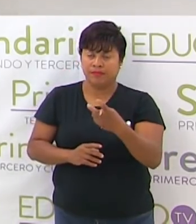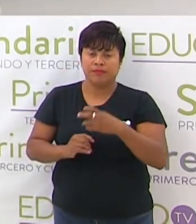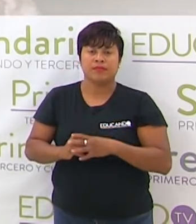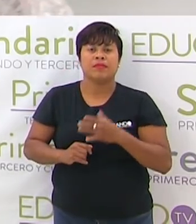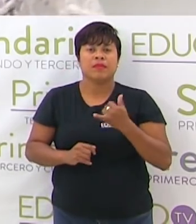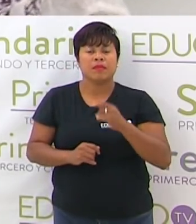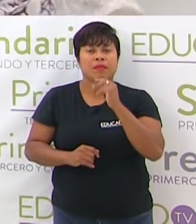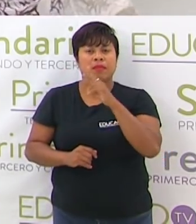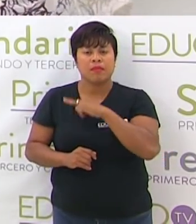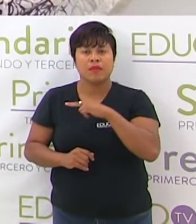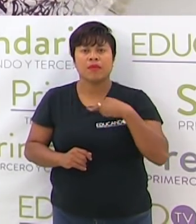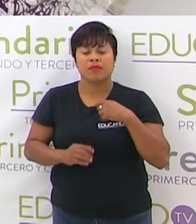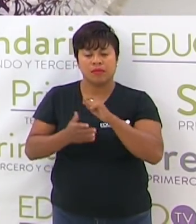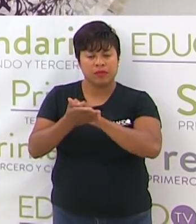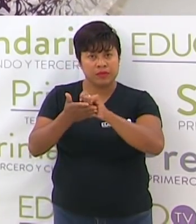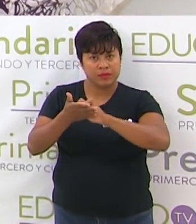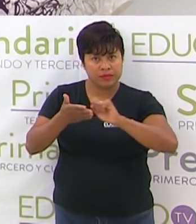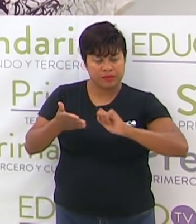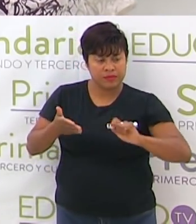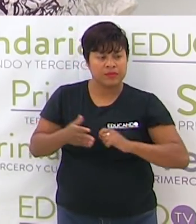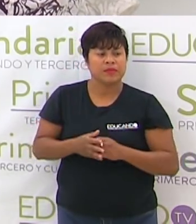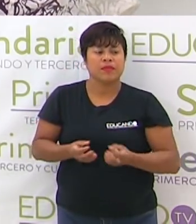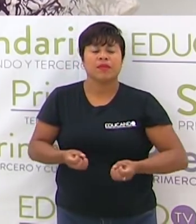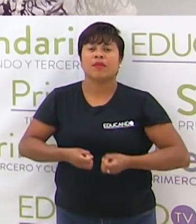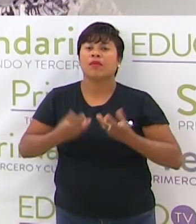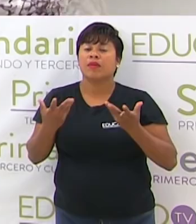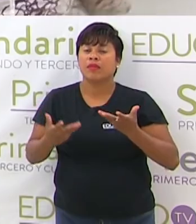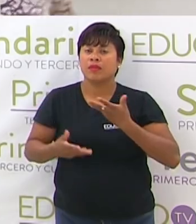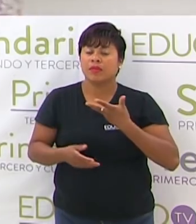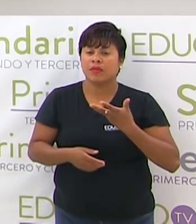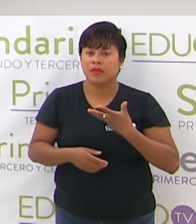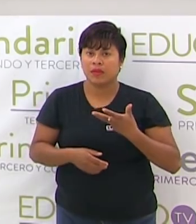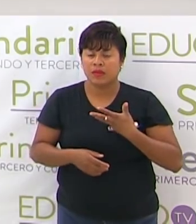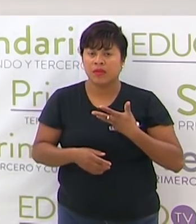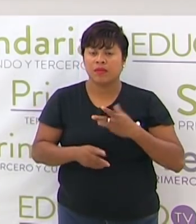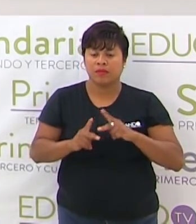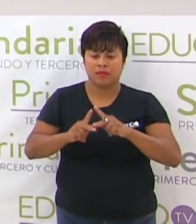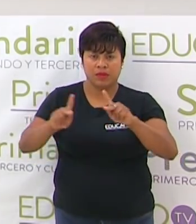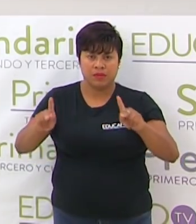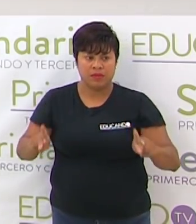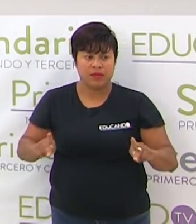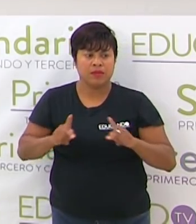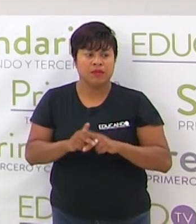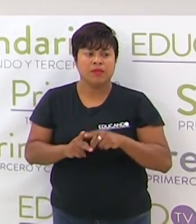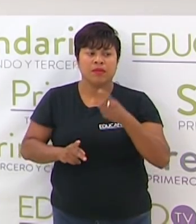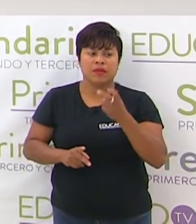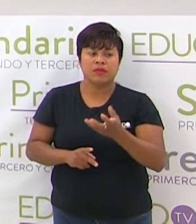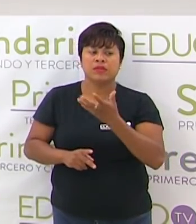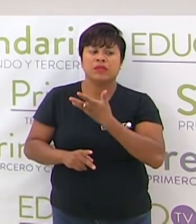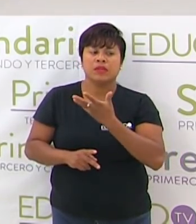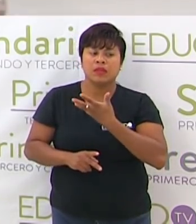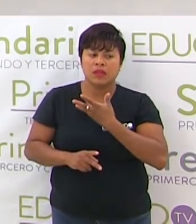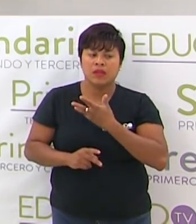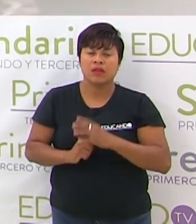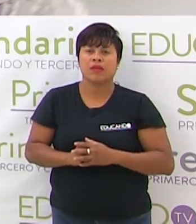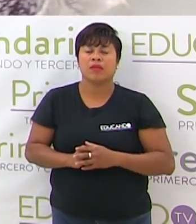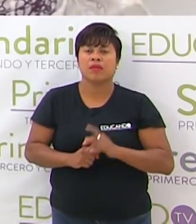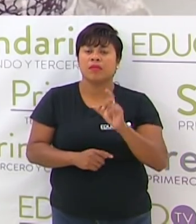acá y también vamos a escribir cuánto tiene de perímetro. En este caso